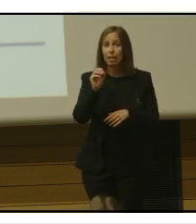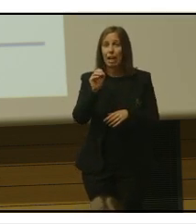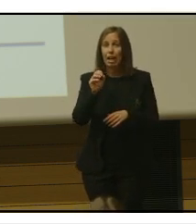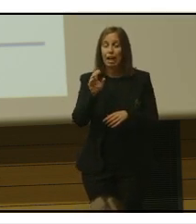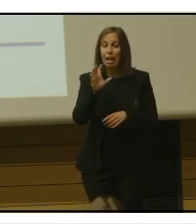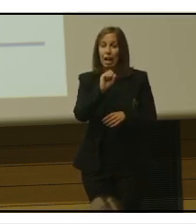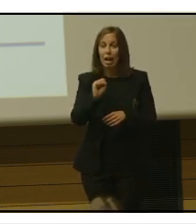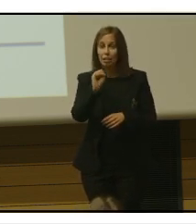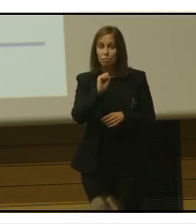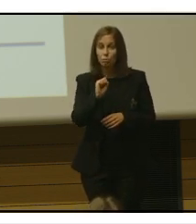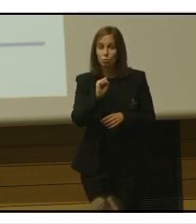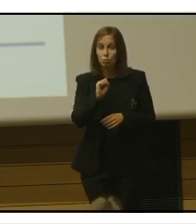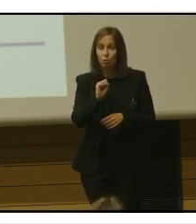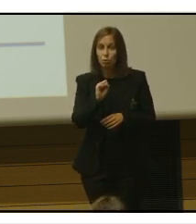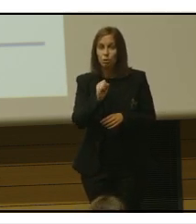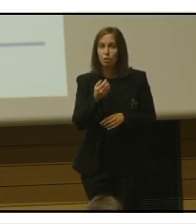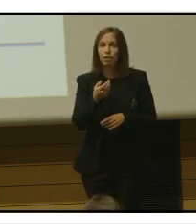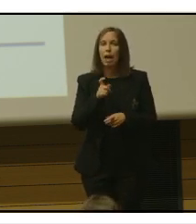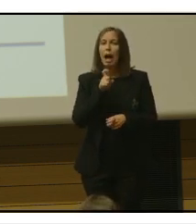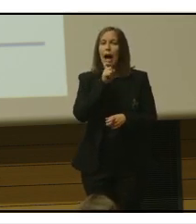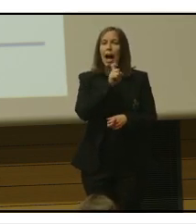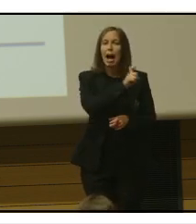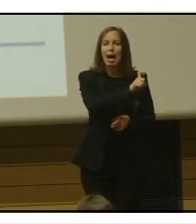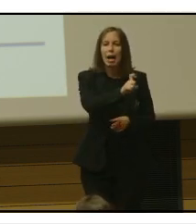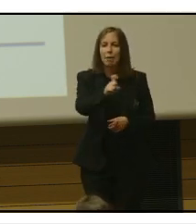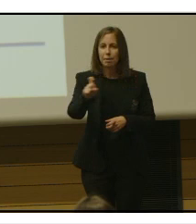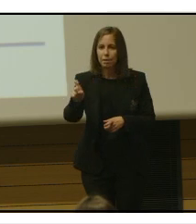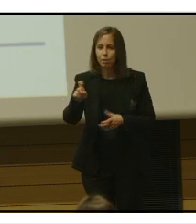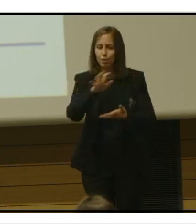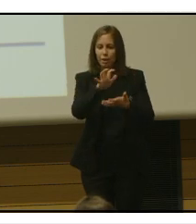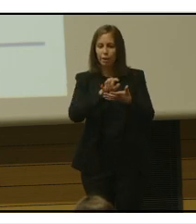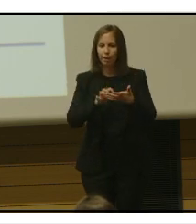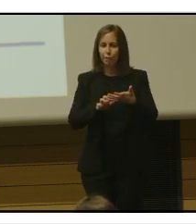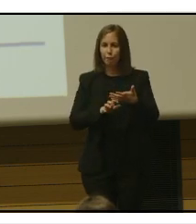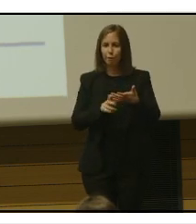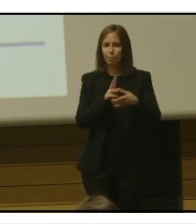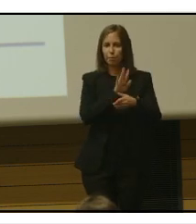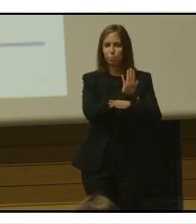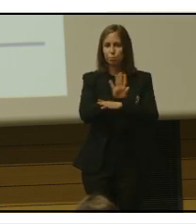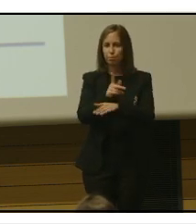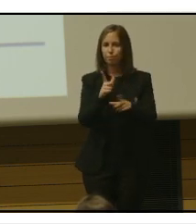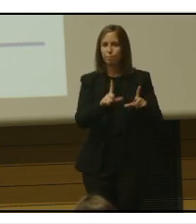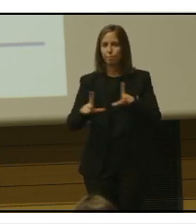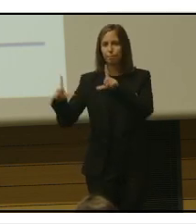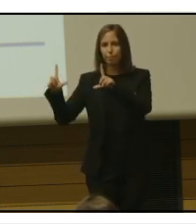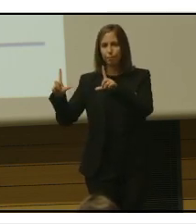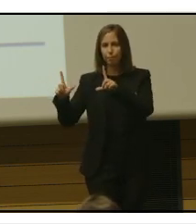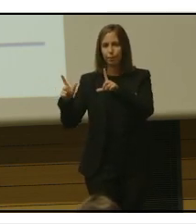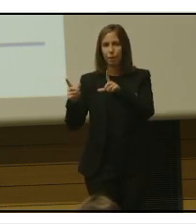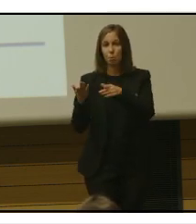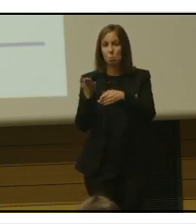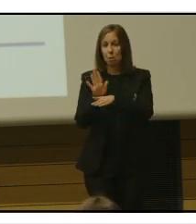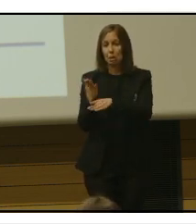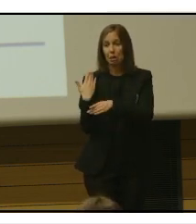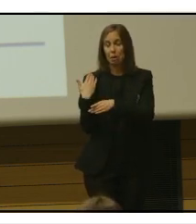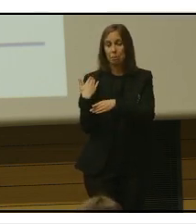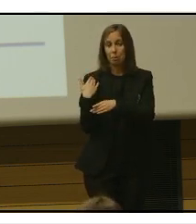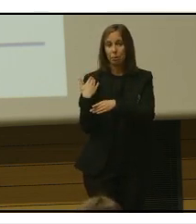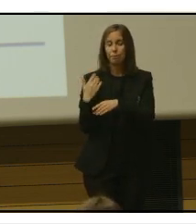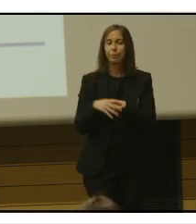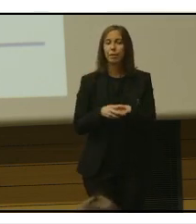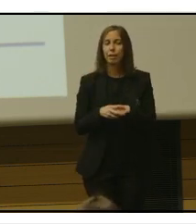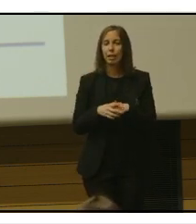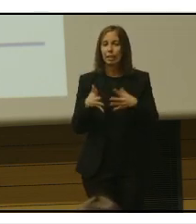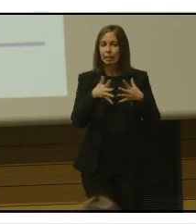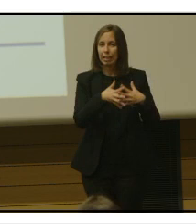las advertencias del Surgeon General. Aquí lo tenéis en un artículo muy interesante que se publicó hace poquito pues en el New York Times, en